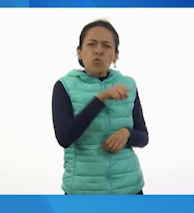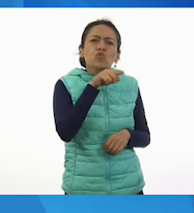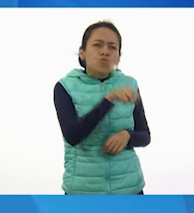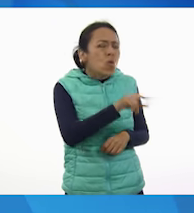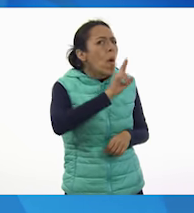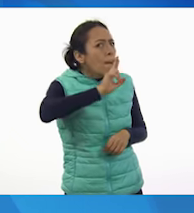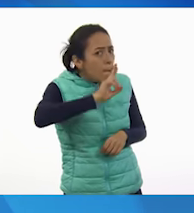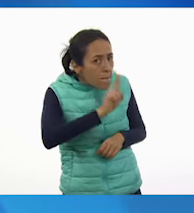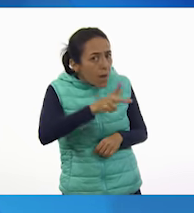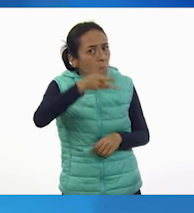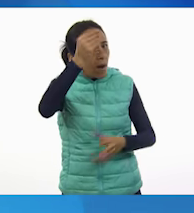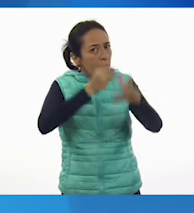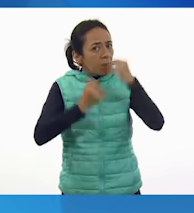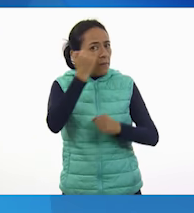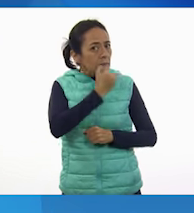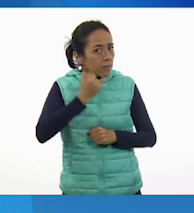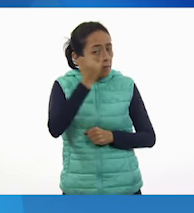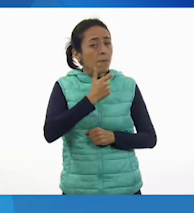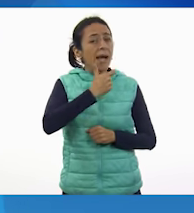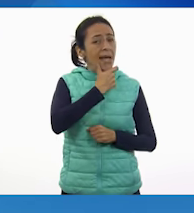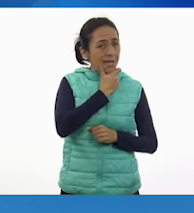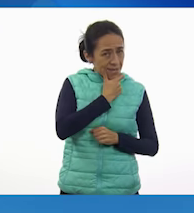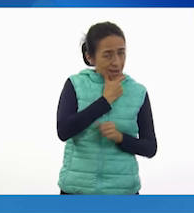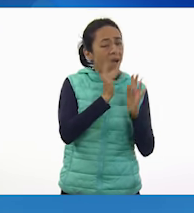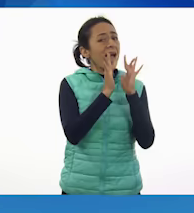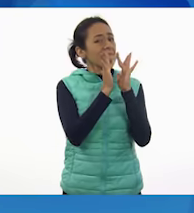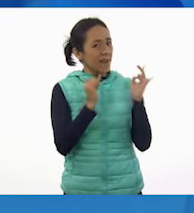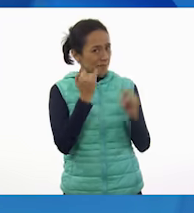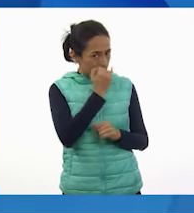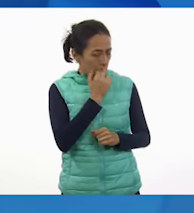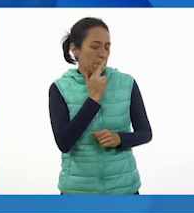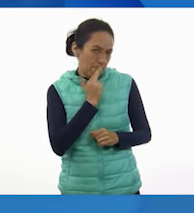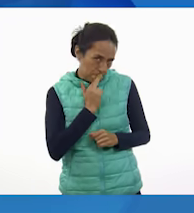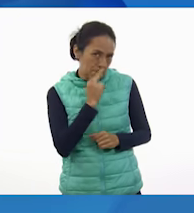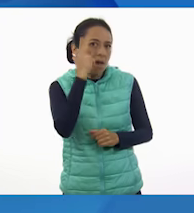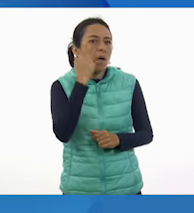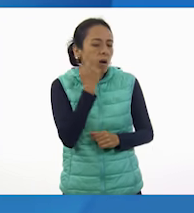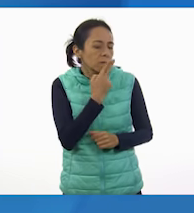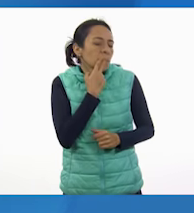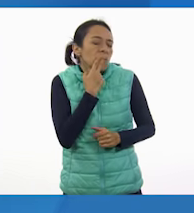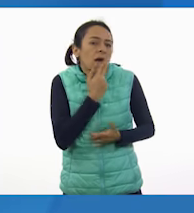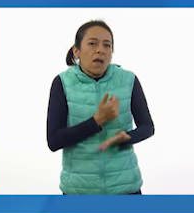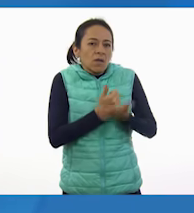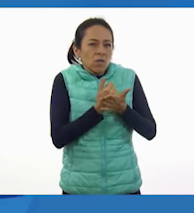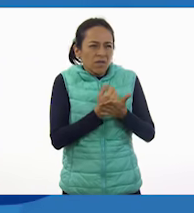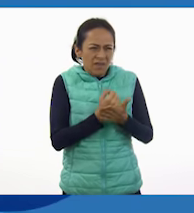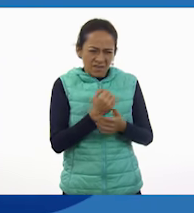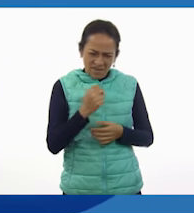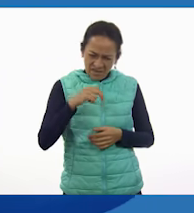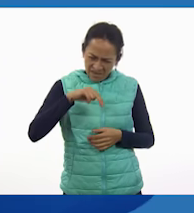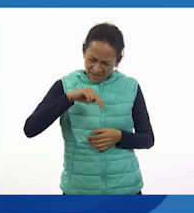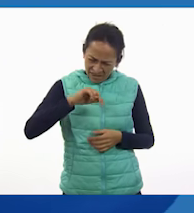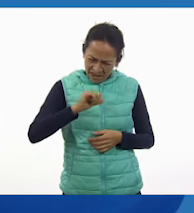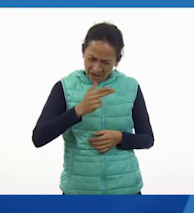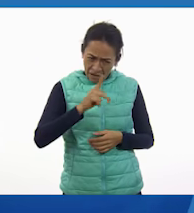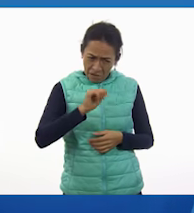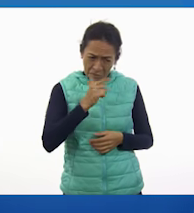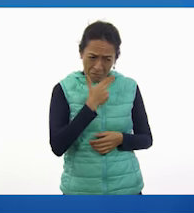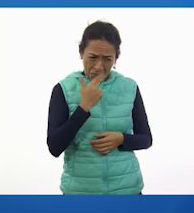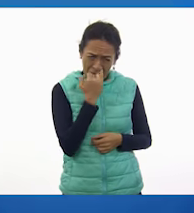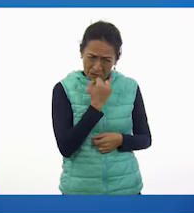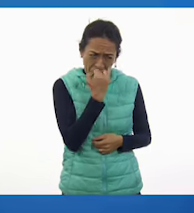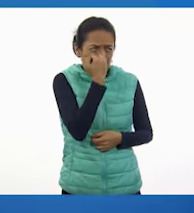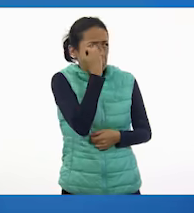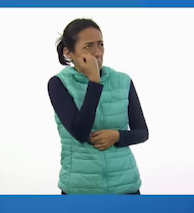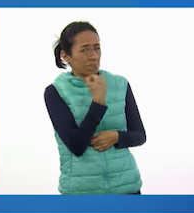inglés y francés. Eso sí sirve para algo. Idiomas, náhuatl. Es más, es tan buena en